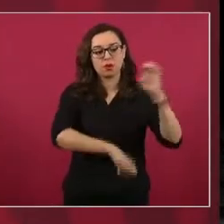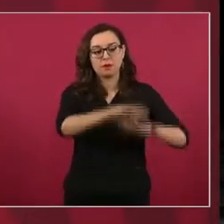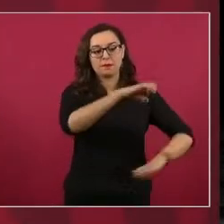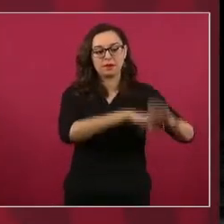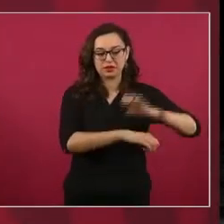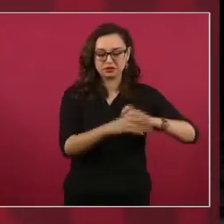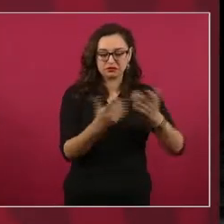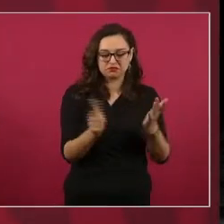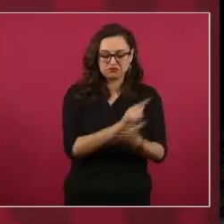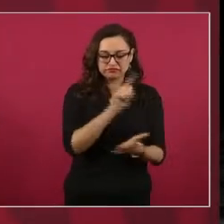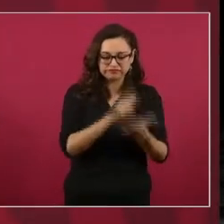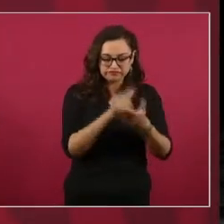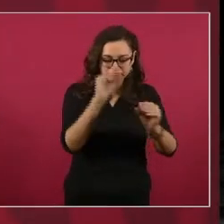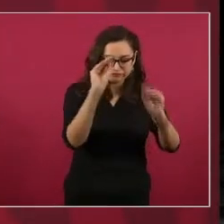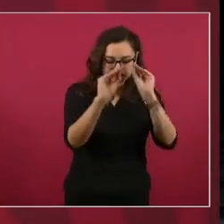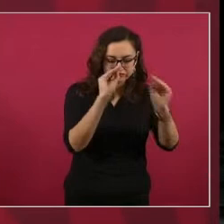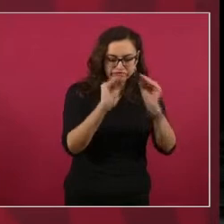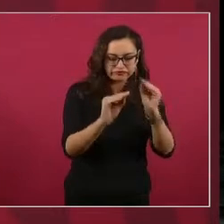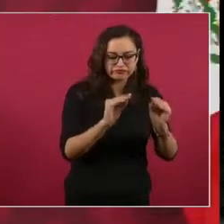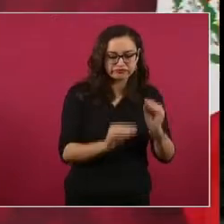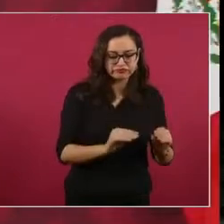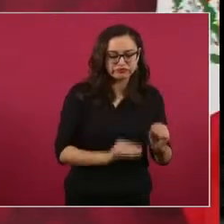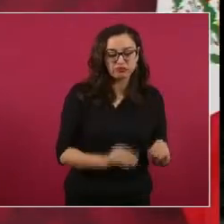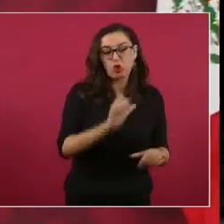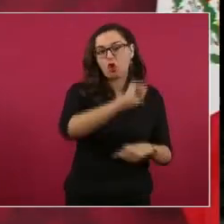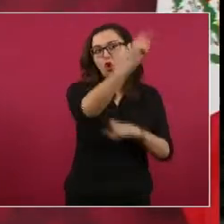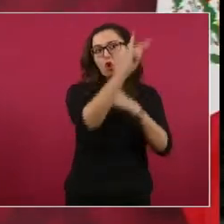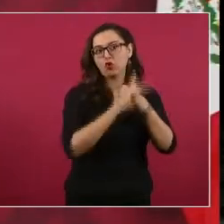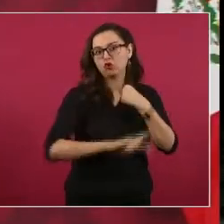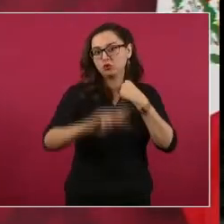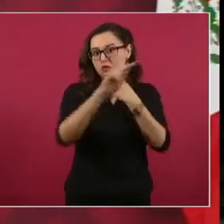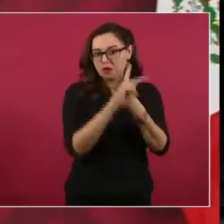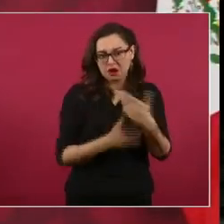durante todo el periodo liberal y extranjeros